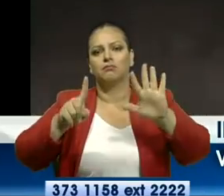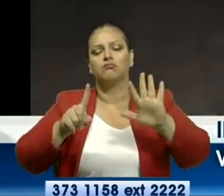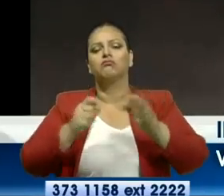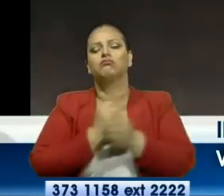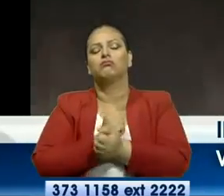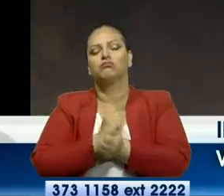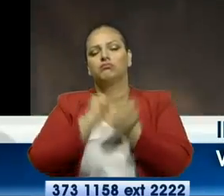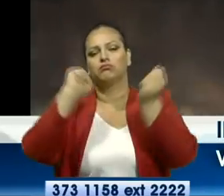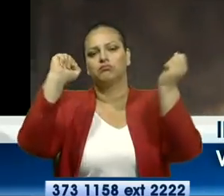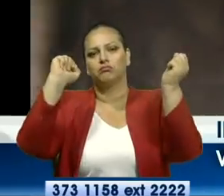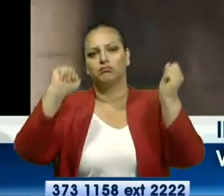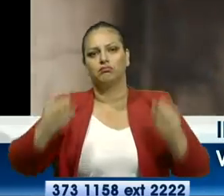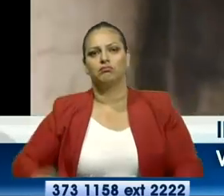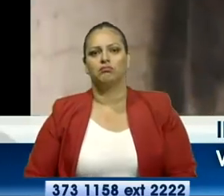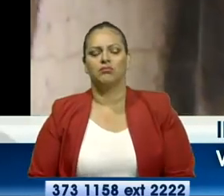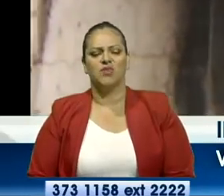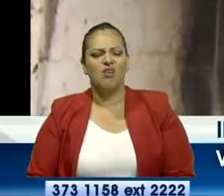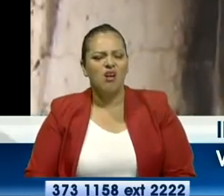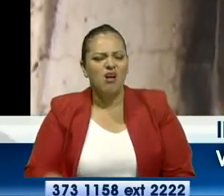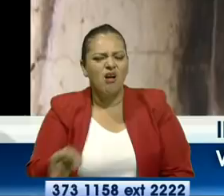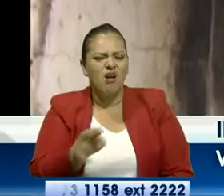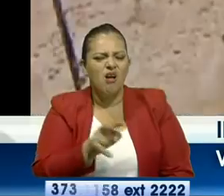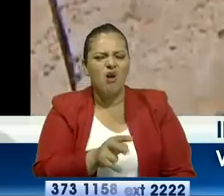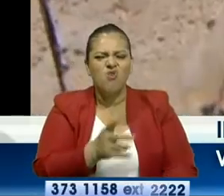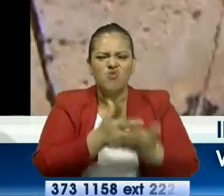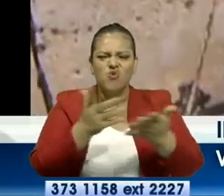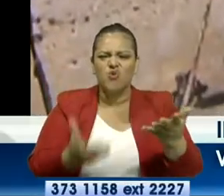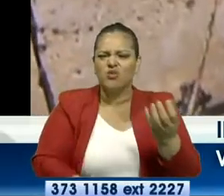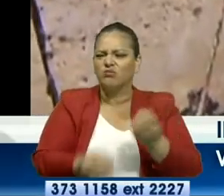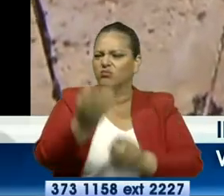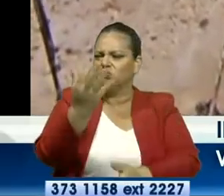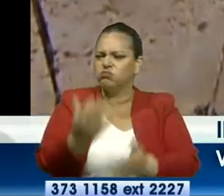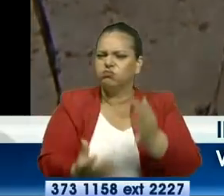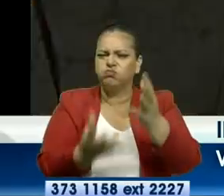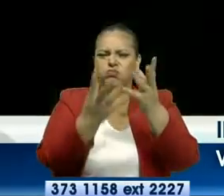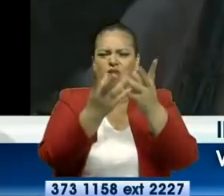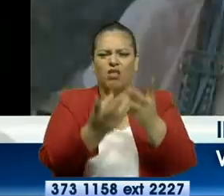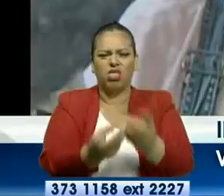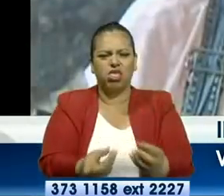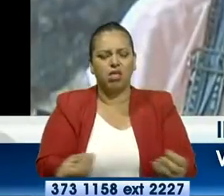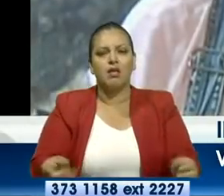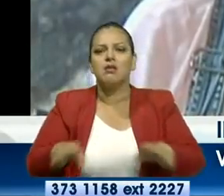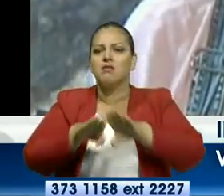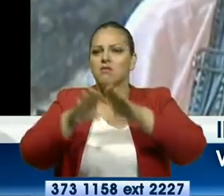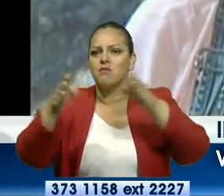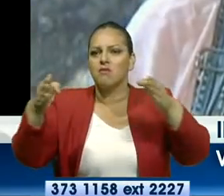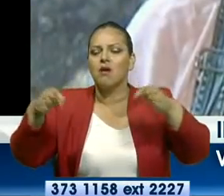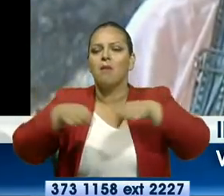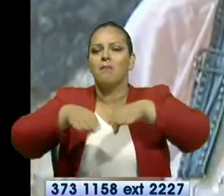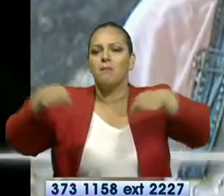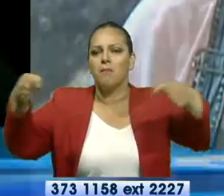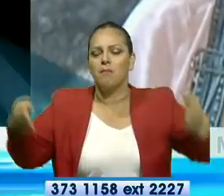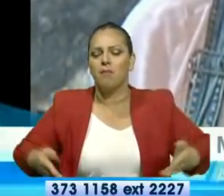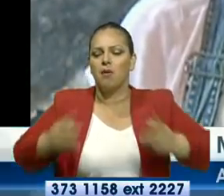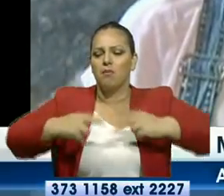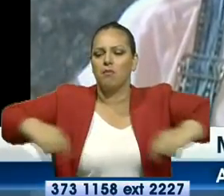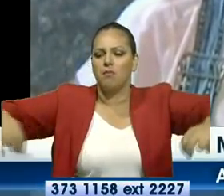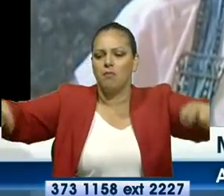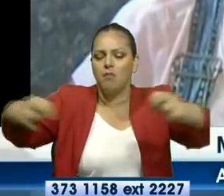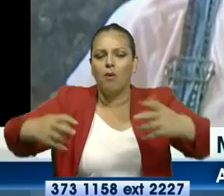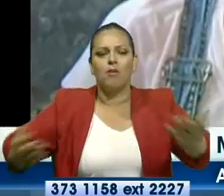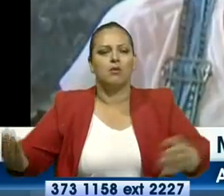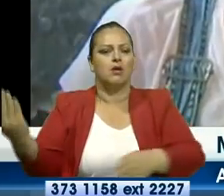que lamentar, pero sí cuantiosas pérdidas materiales. Todo. Juego de comedor, juego de sala, cama,